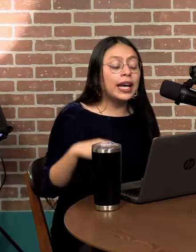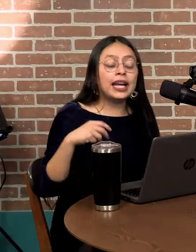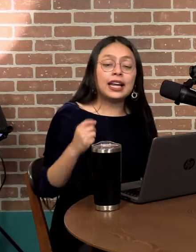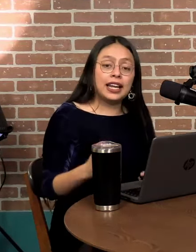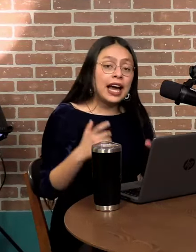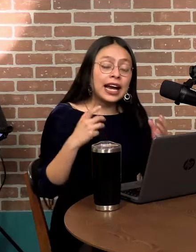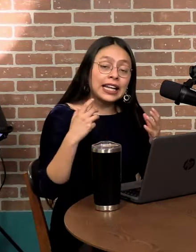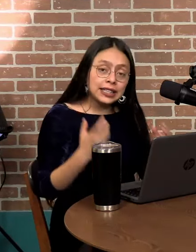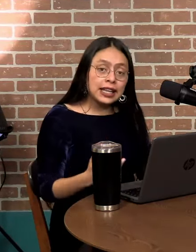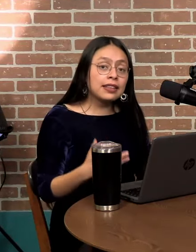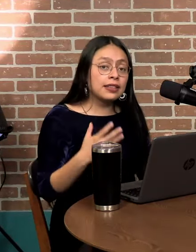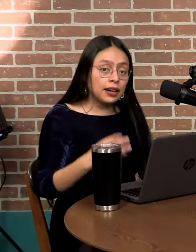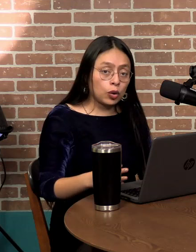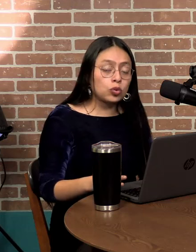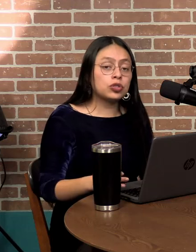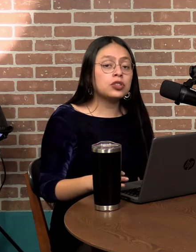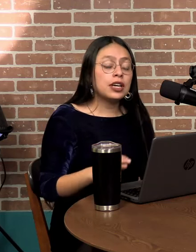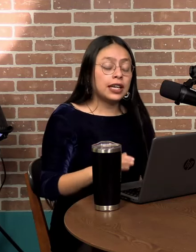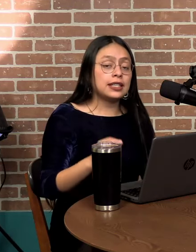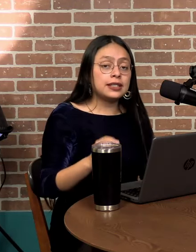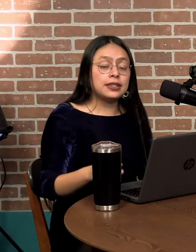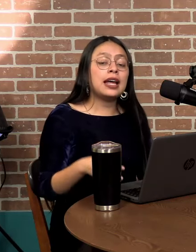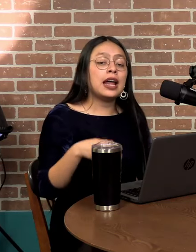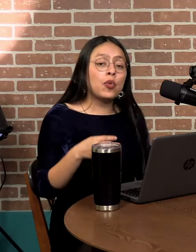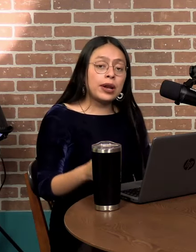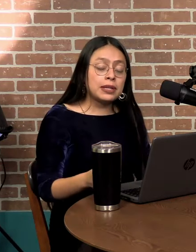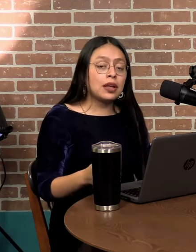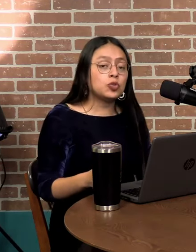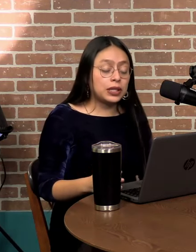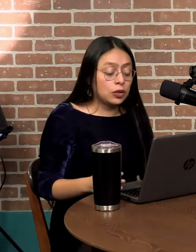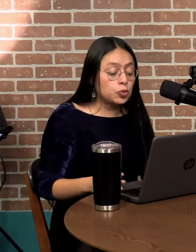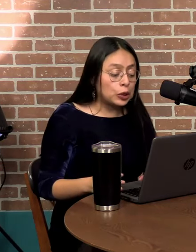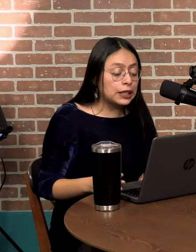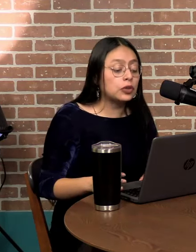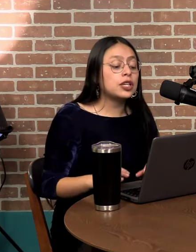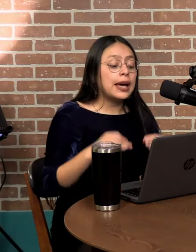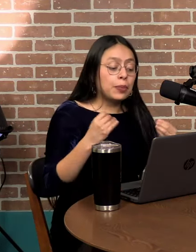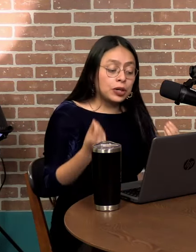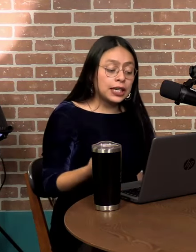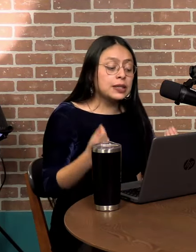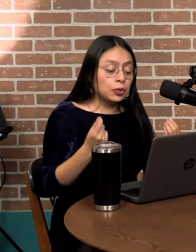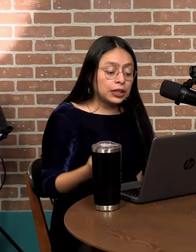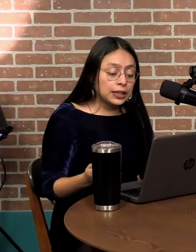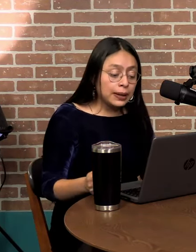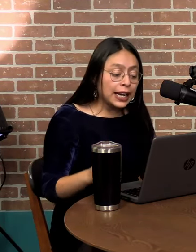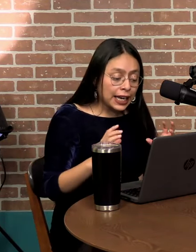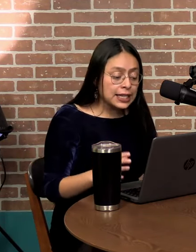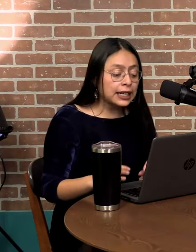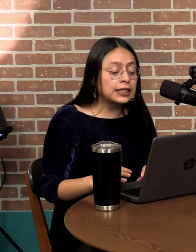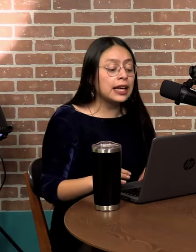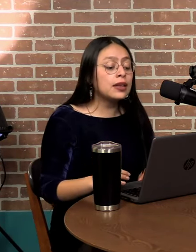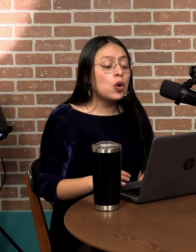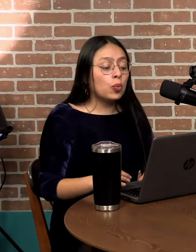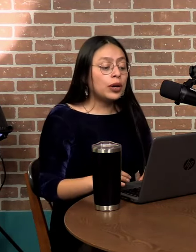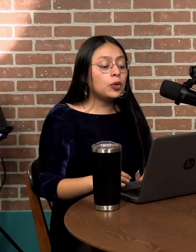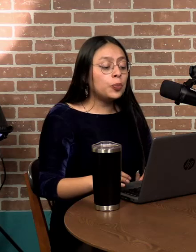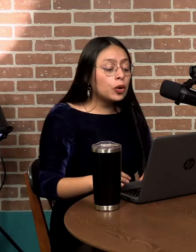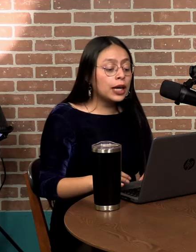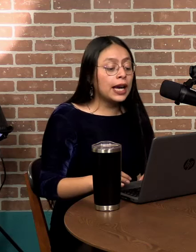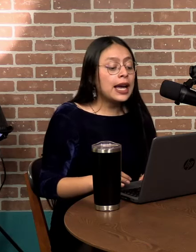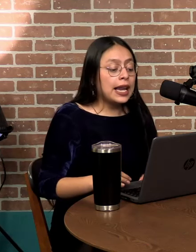sobre la cantidad de recursos que se destina anualmente a los partidos políticos Por qué es importante ver esta cantidad